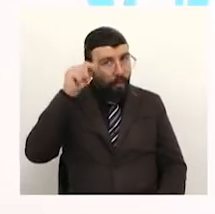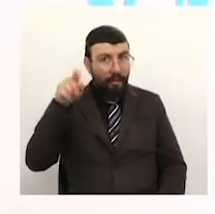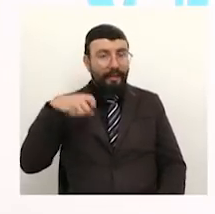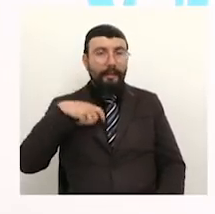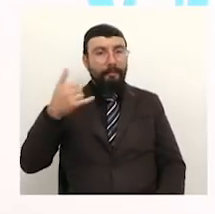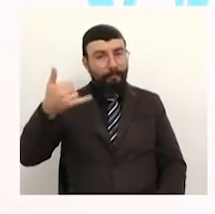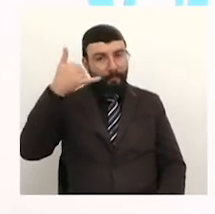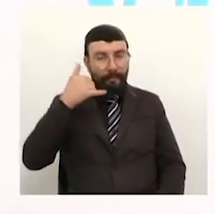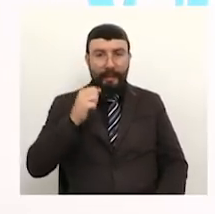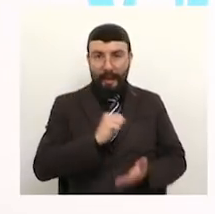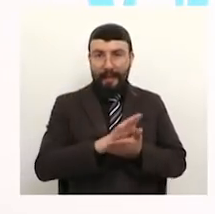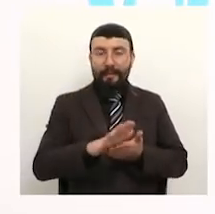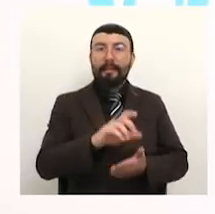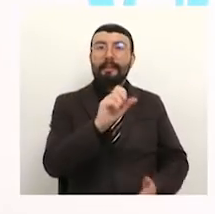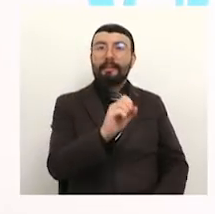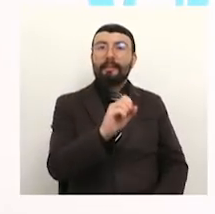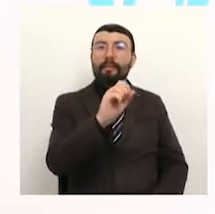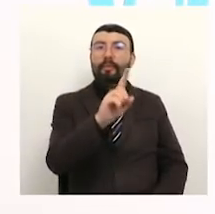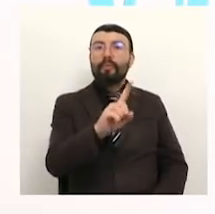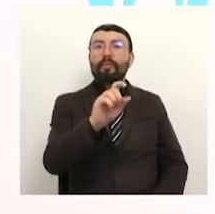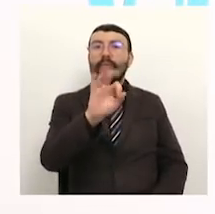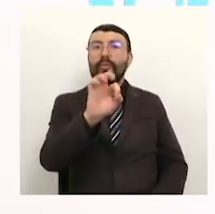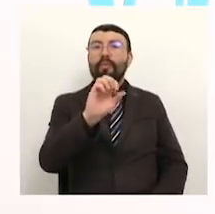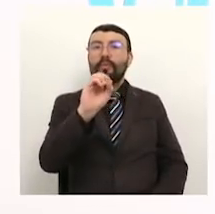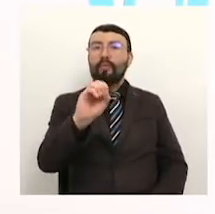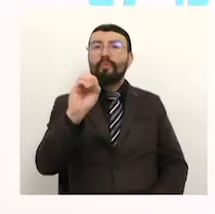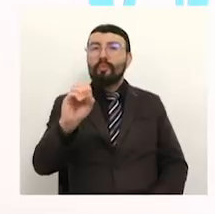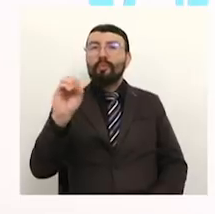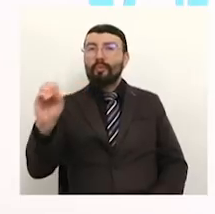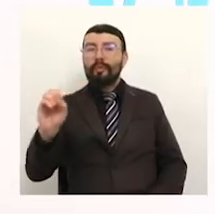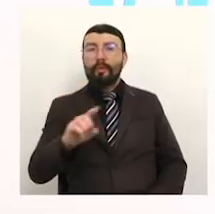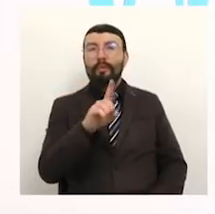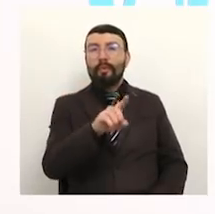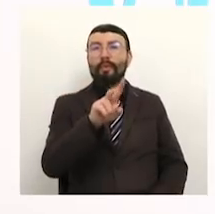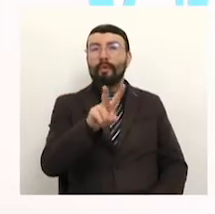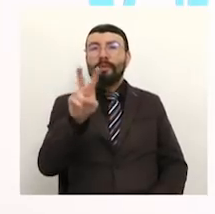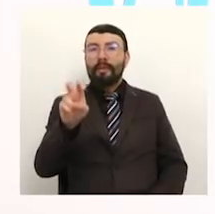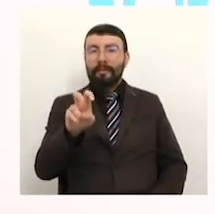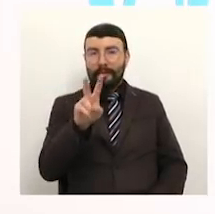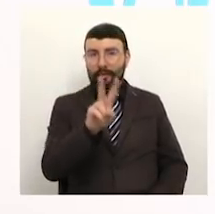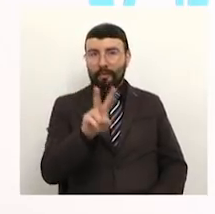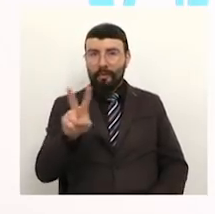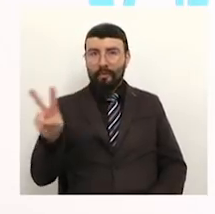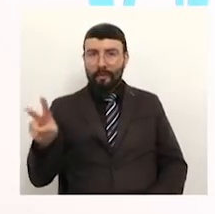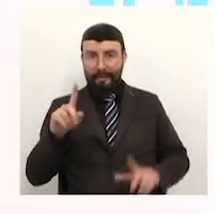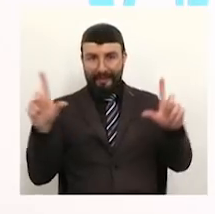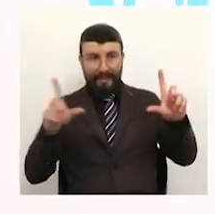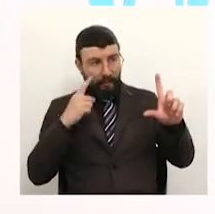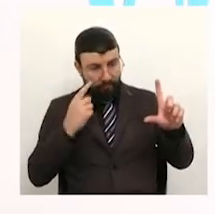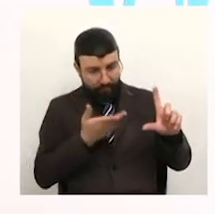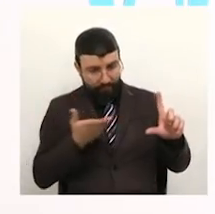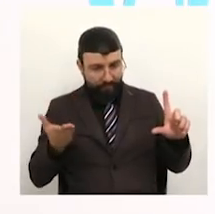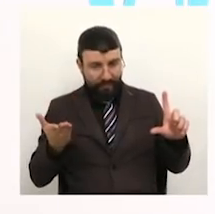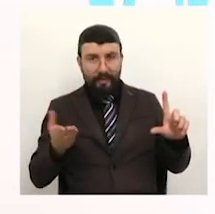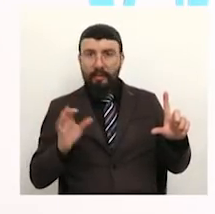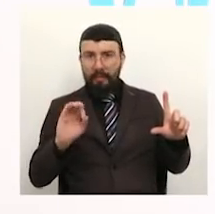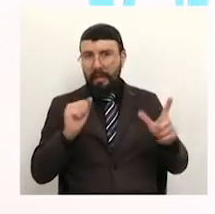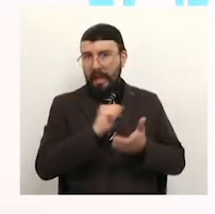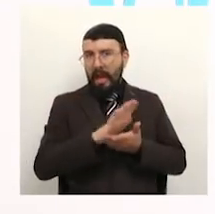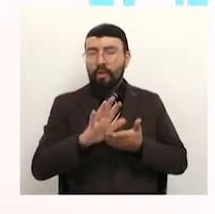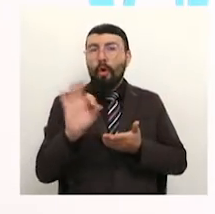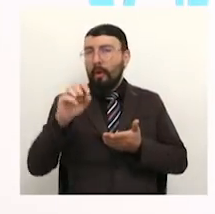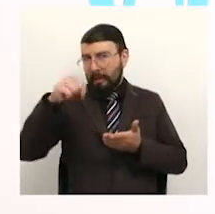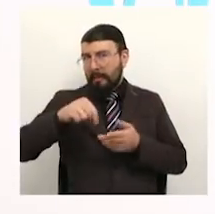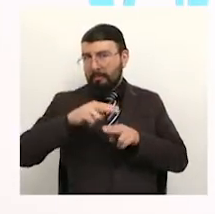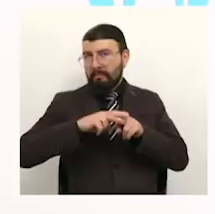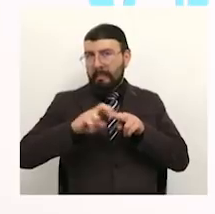01 8000 12 72 22 esta es una línea gratis o está este fijo en manizales